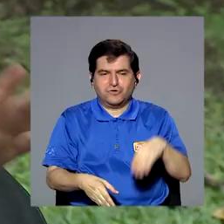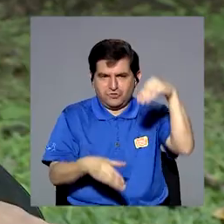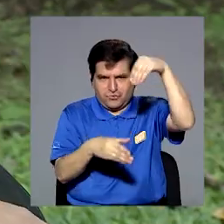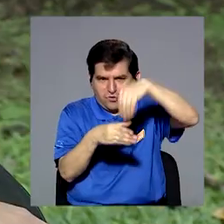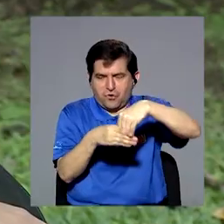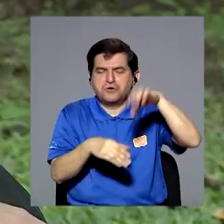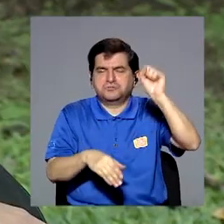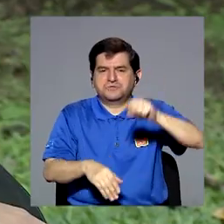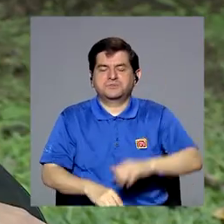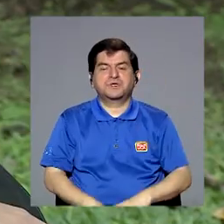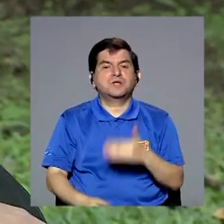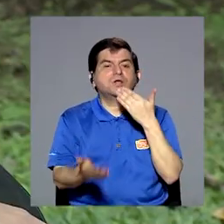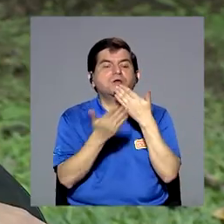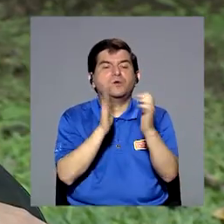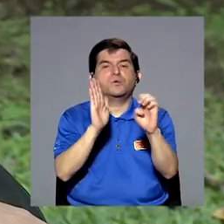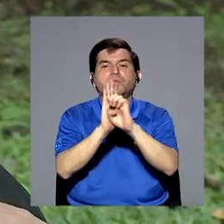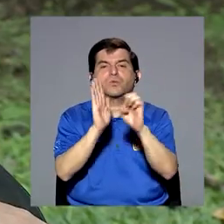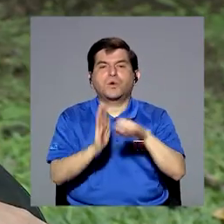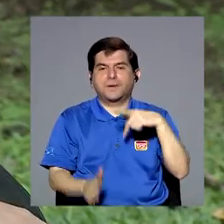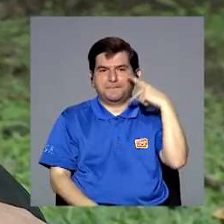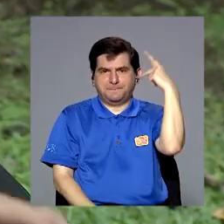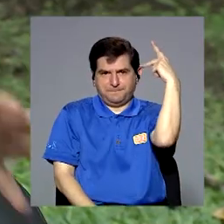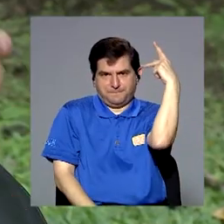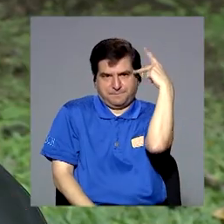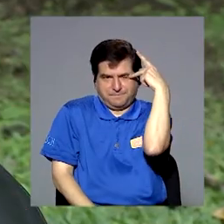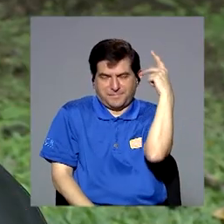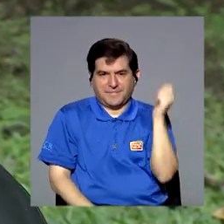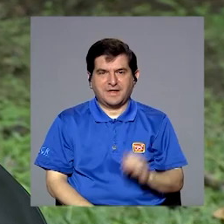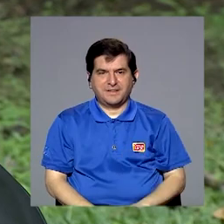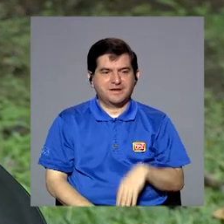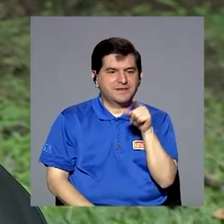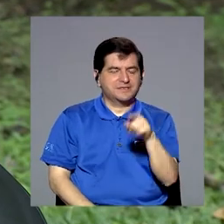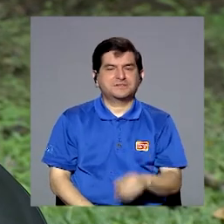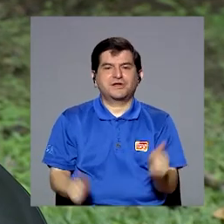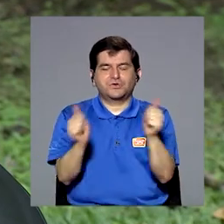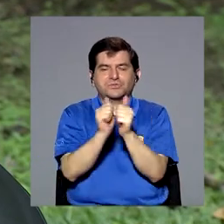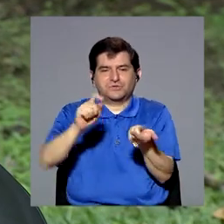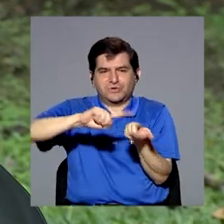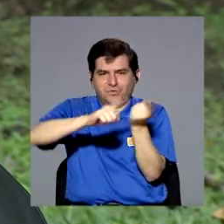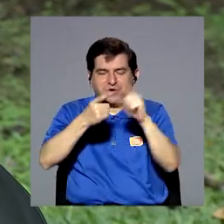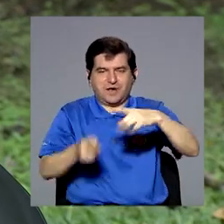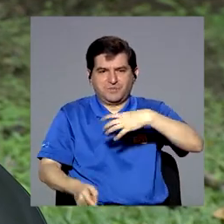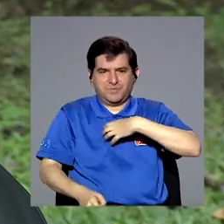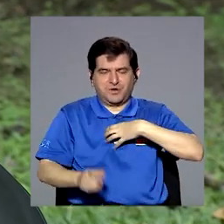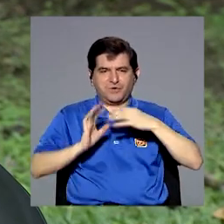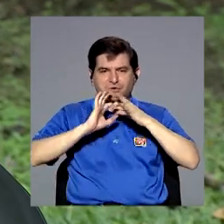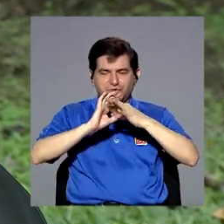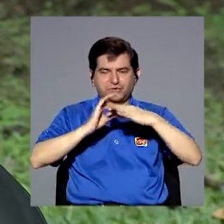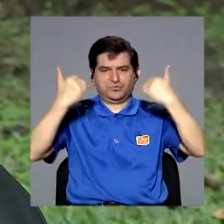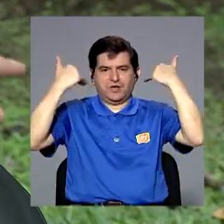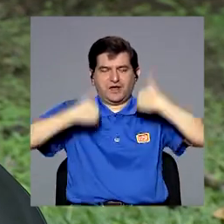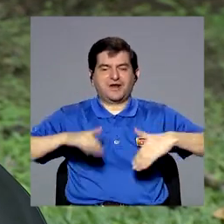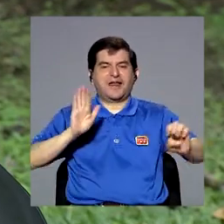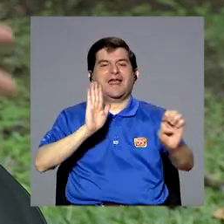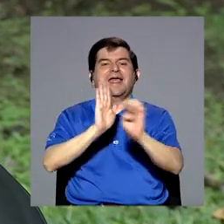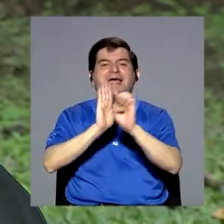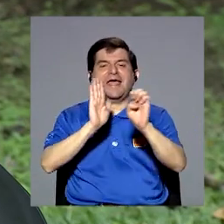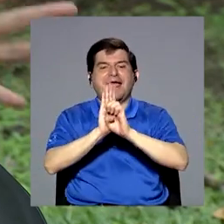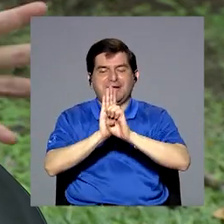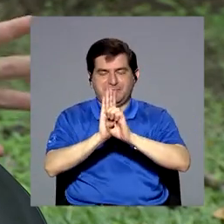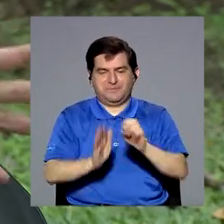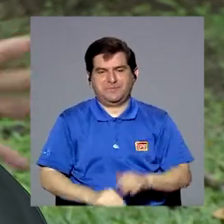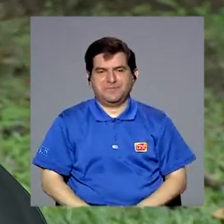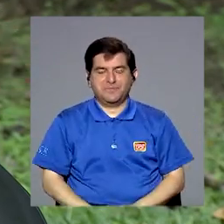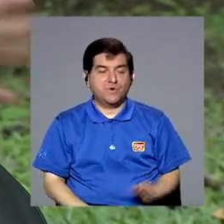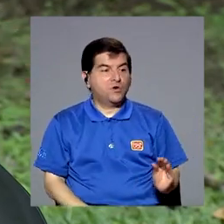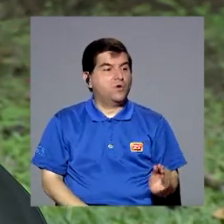Y pueden ser un ejemplo también los padres de cómo se llevan ellos con sus propios amigos, en sus relaciones humanas, un ejemplo para que